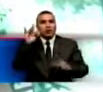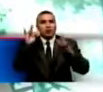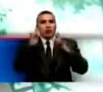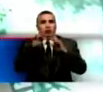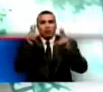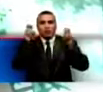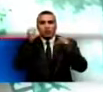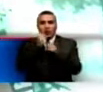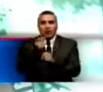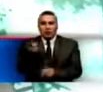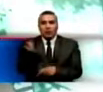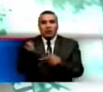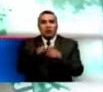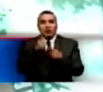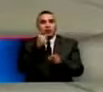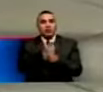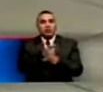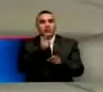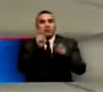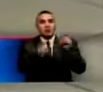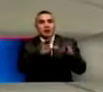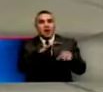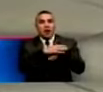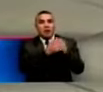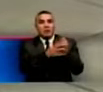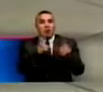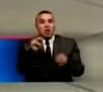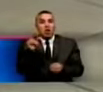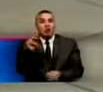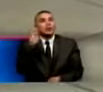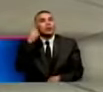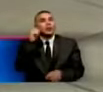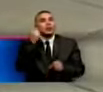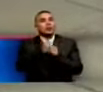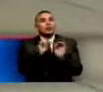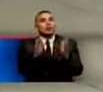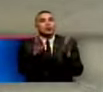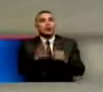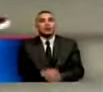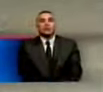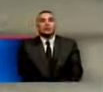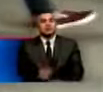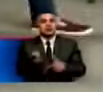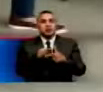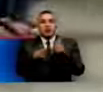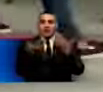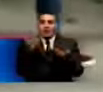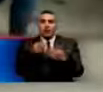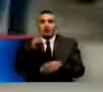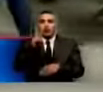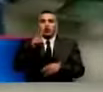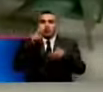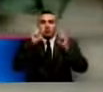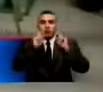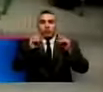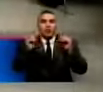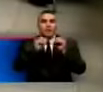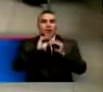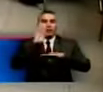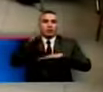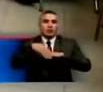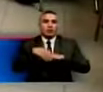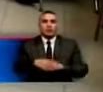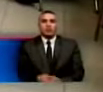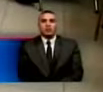mantiene a la situación del empleo muy deprimida. Lo que se conoce es que se sumarían una o dos preguntas adicionales a la consulta popular, para lo cual